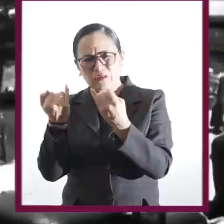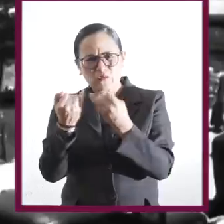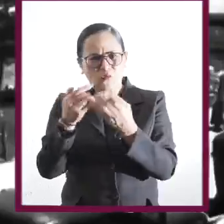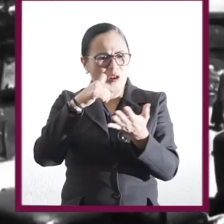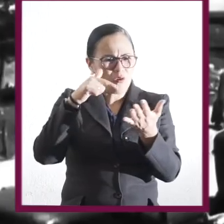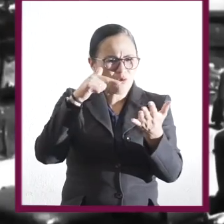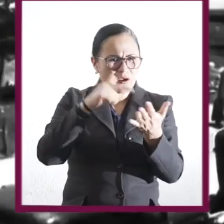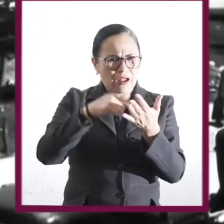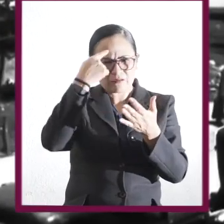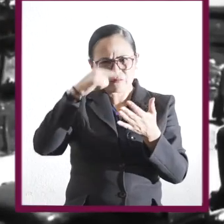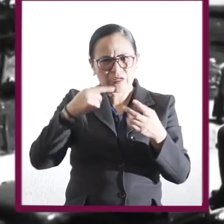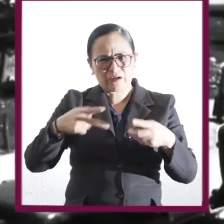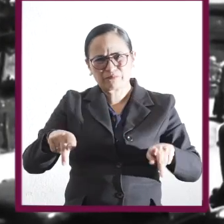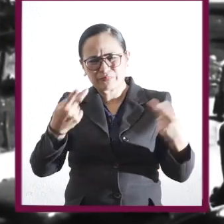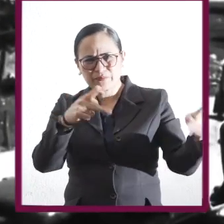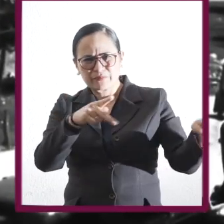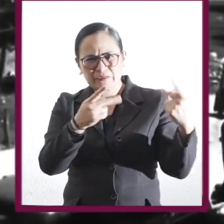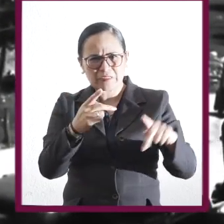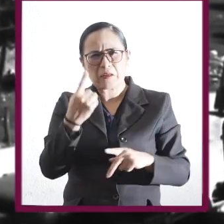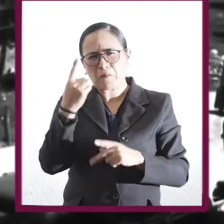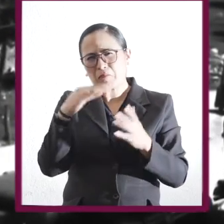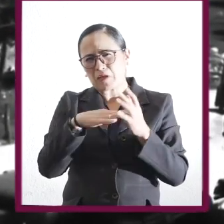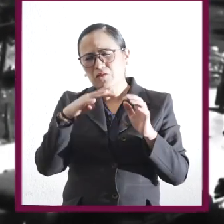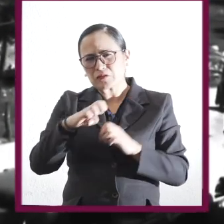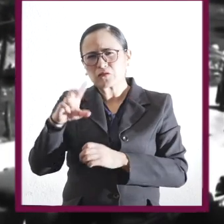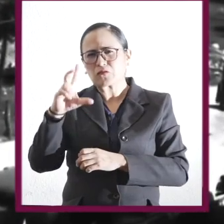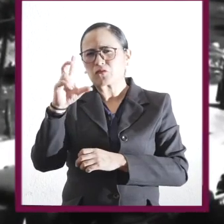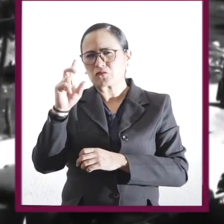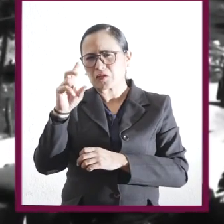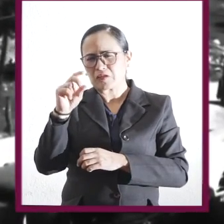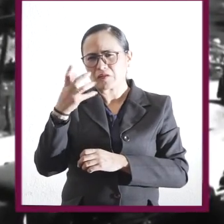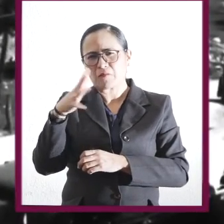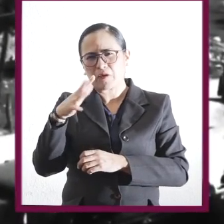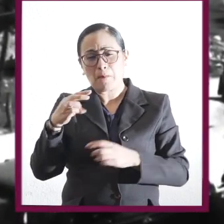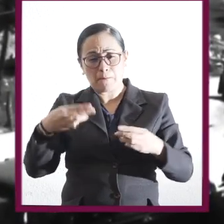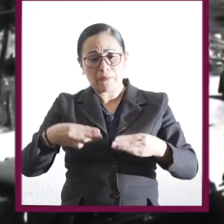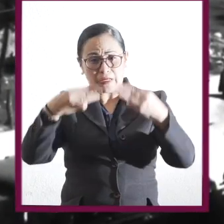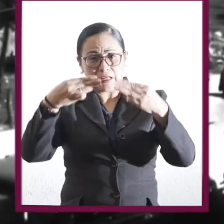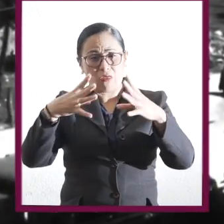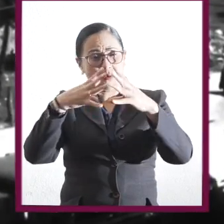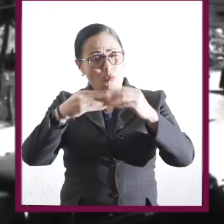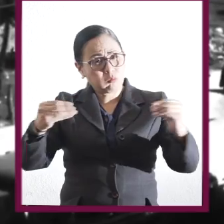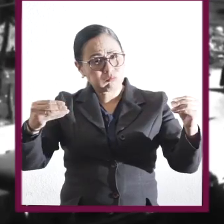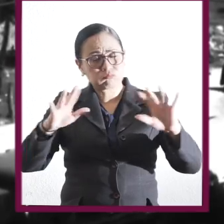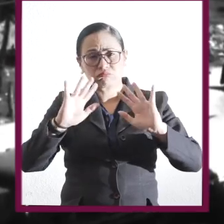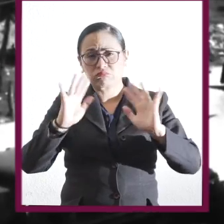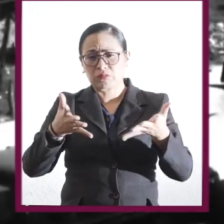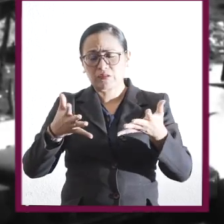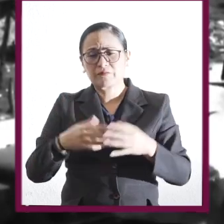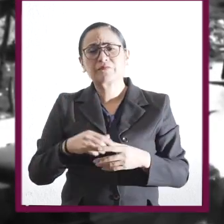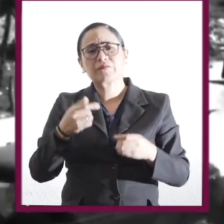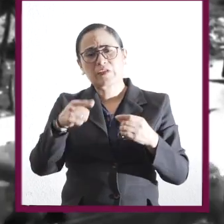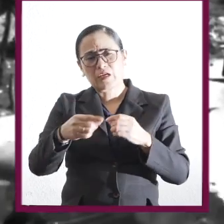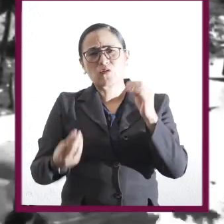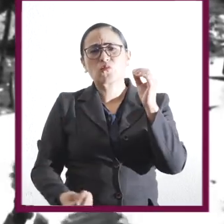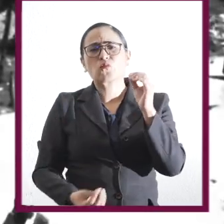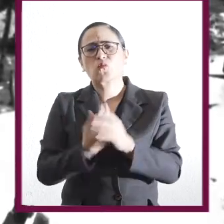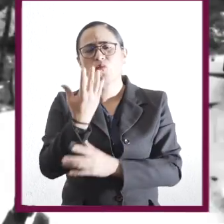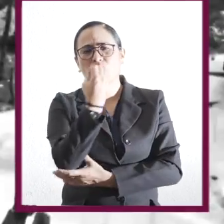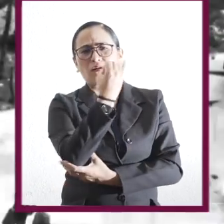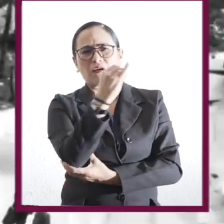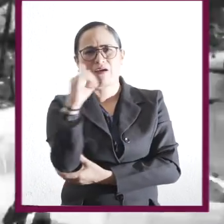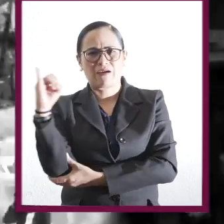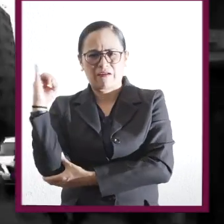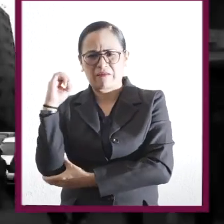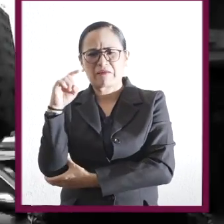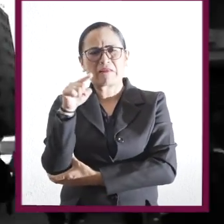puestos. Alrededor de 1930, el Volador ya había desaparecido y en su lugar se extendía un